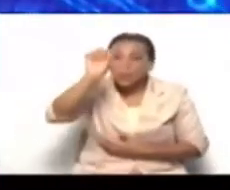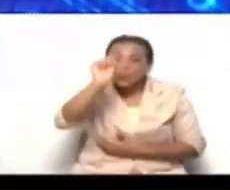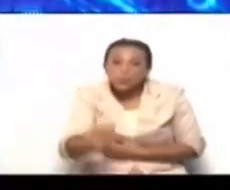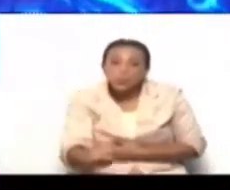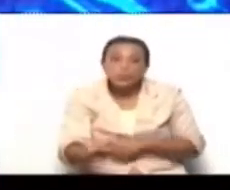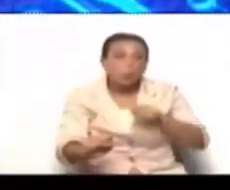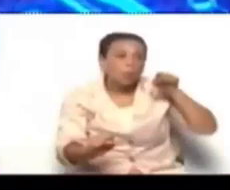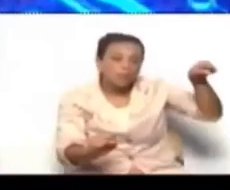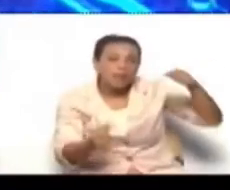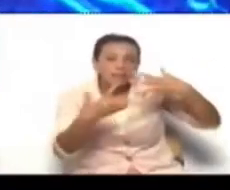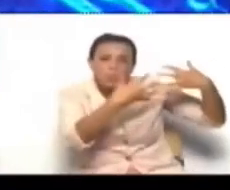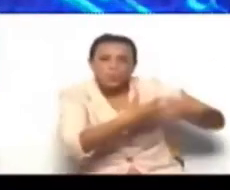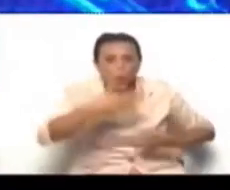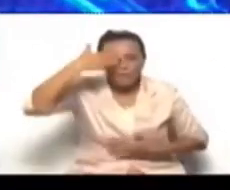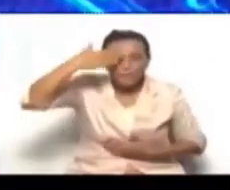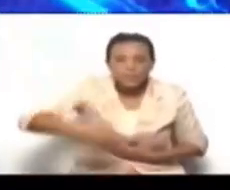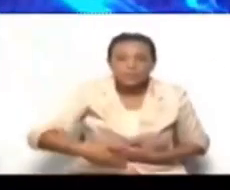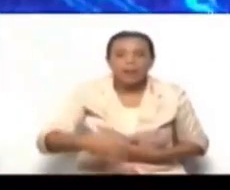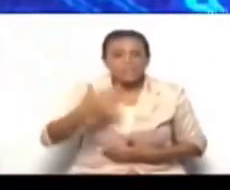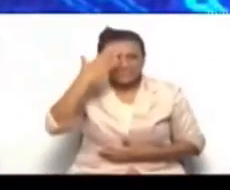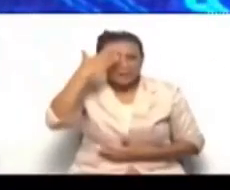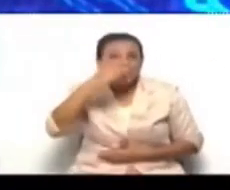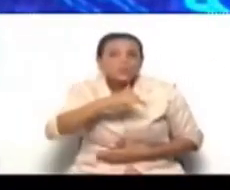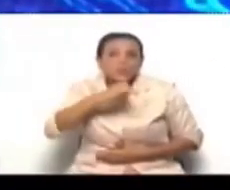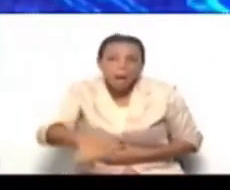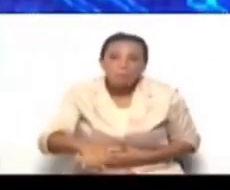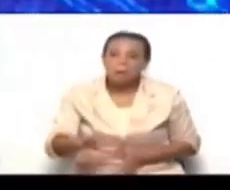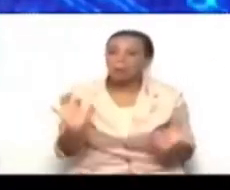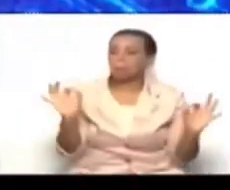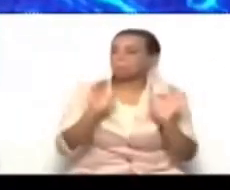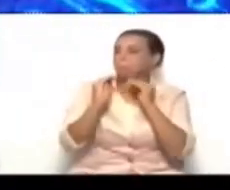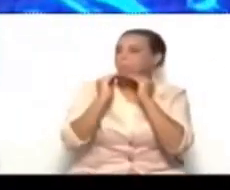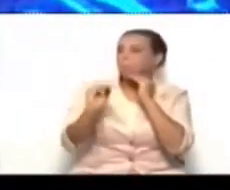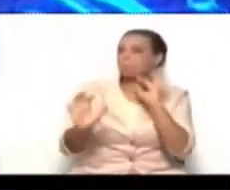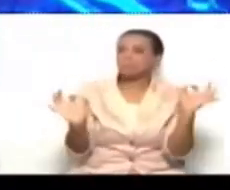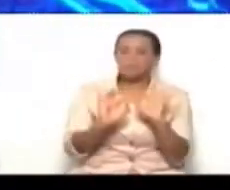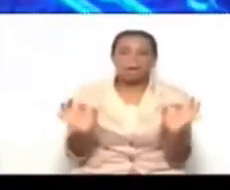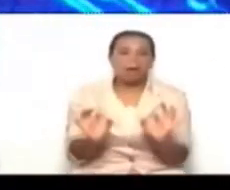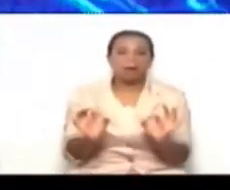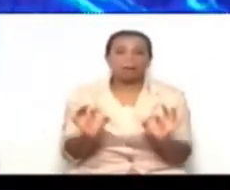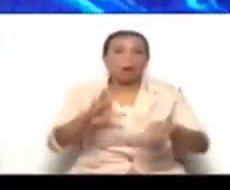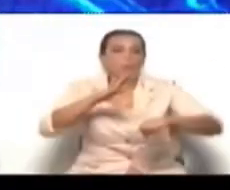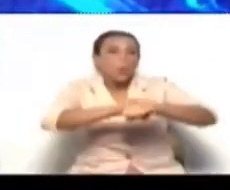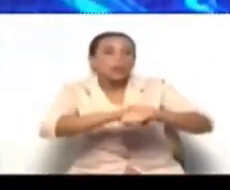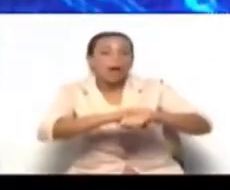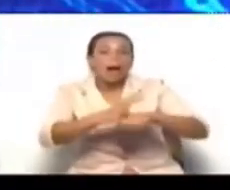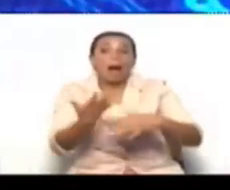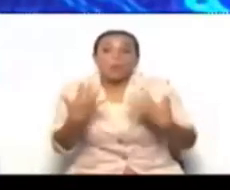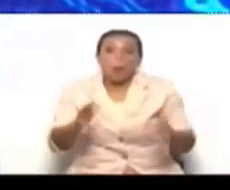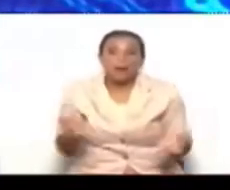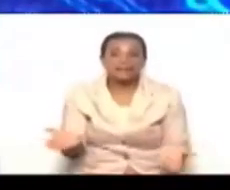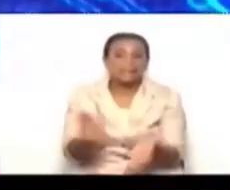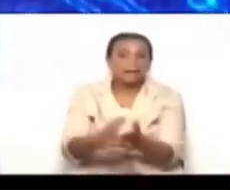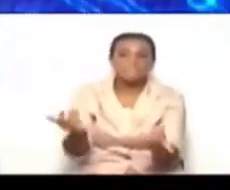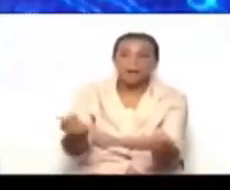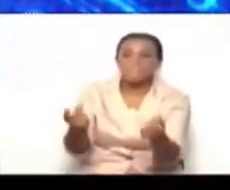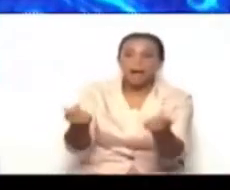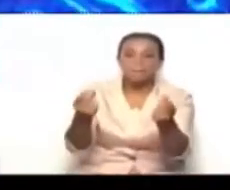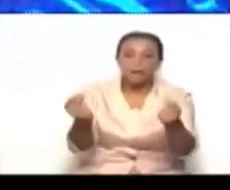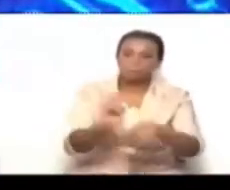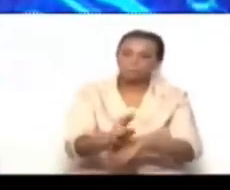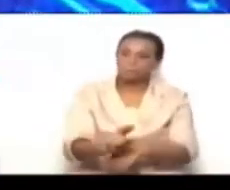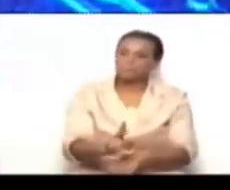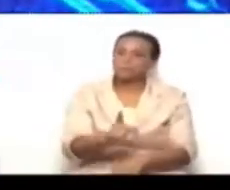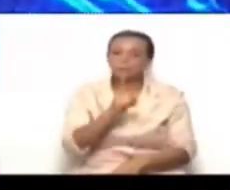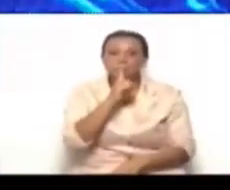Lo denunciamos. A pesar de que lo denunciamos, no hicieron nada para detener eso. Al contrario, lo aceleraron. Por eso no